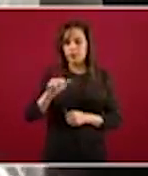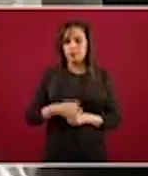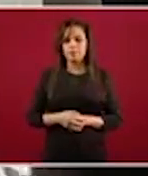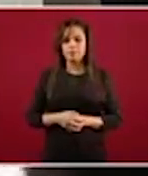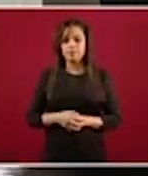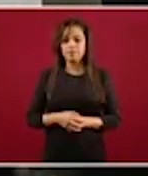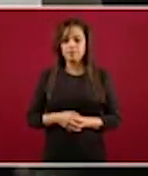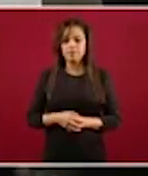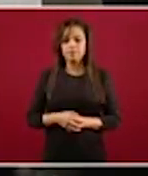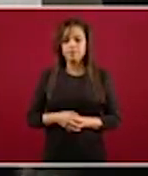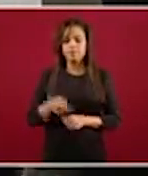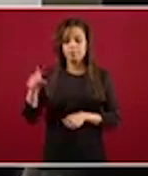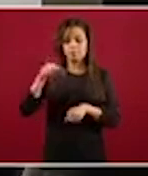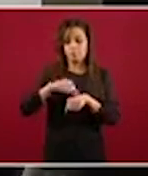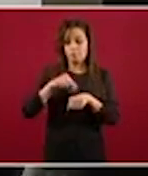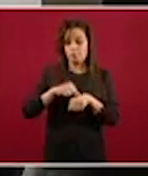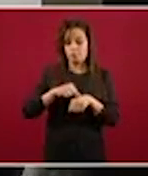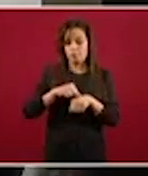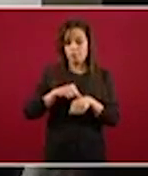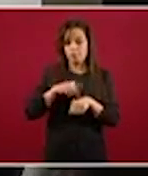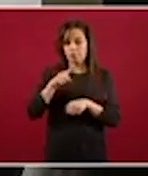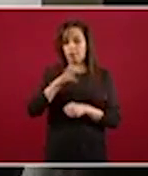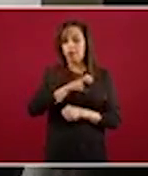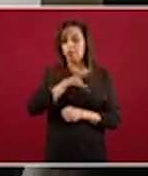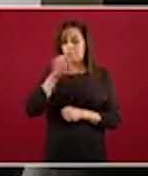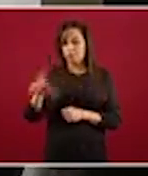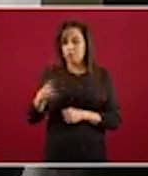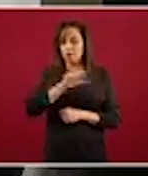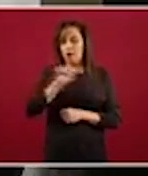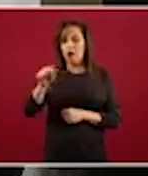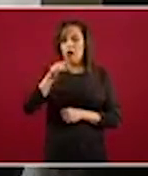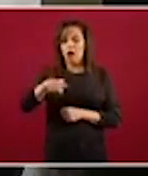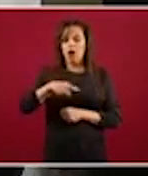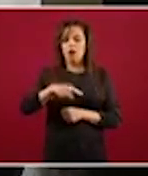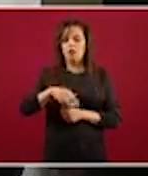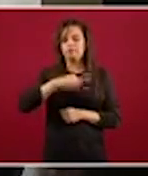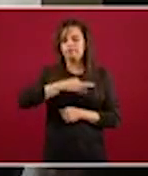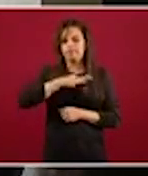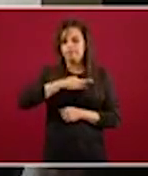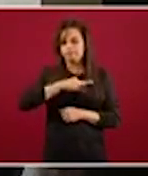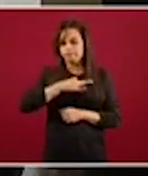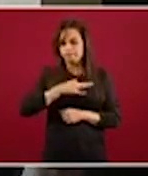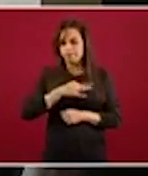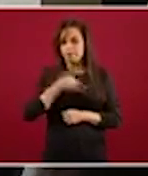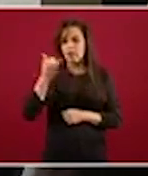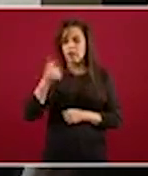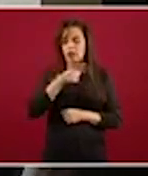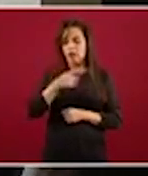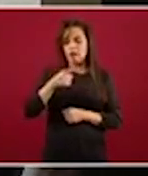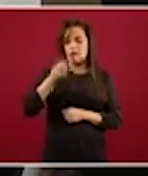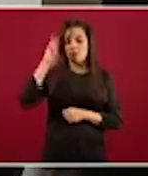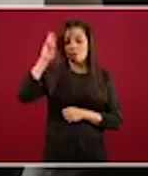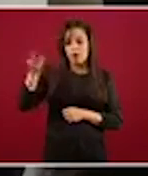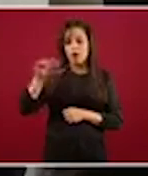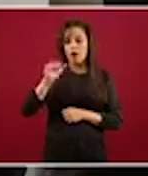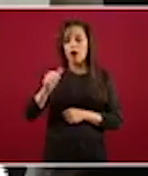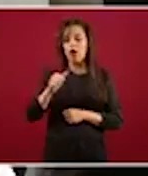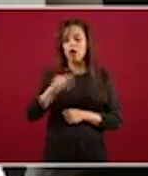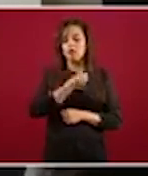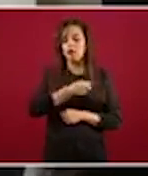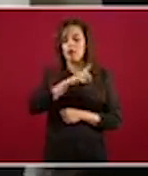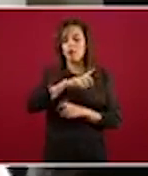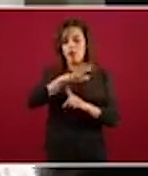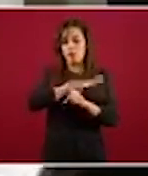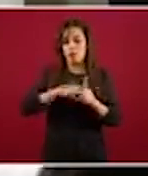internista, médica especialista en infectología y además maestra en salud pública y epidemiología. El